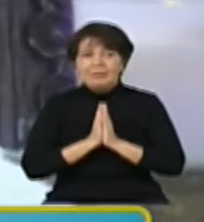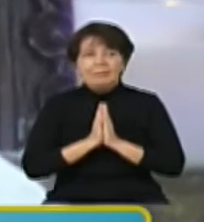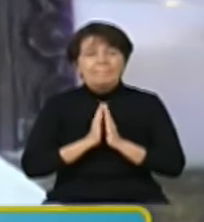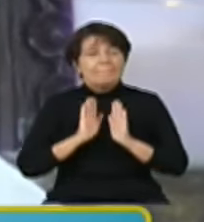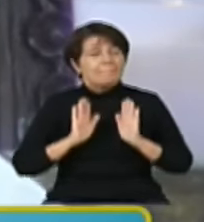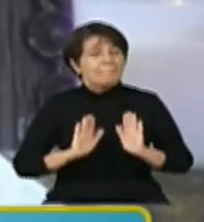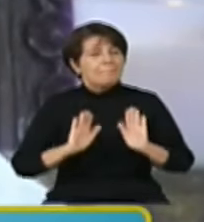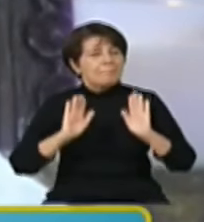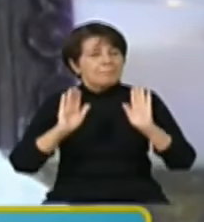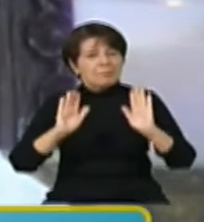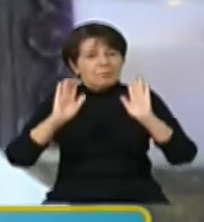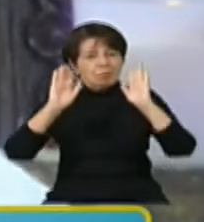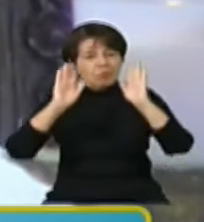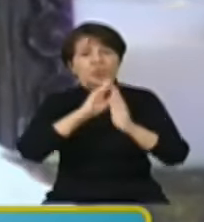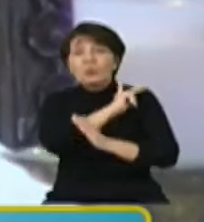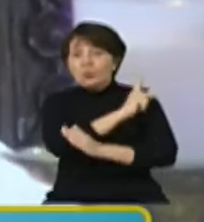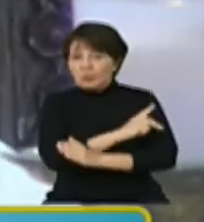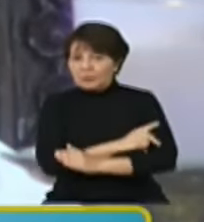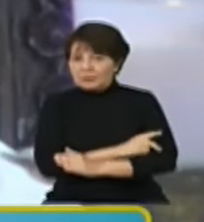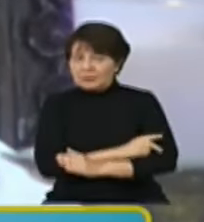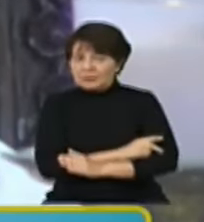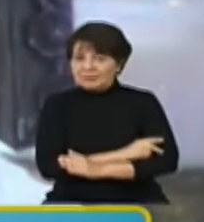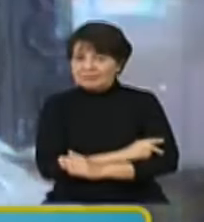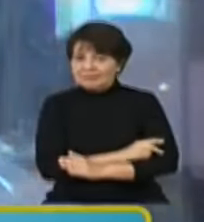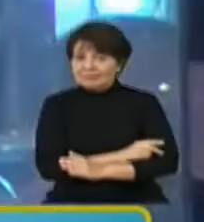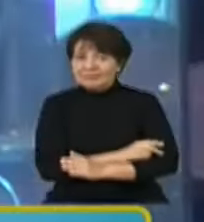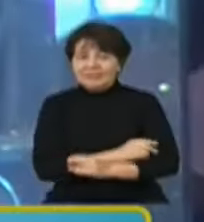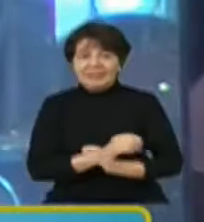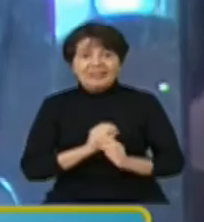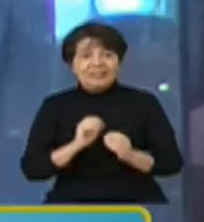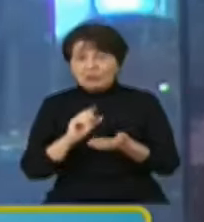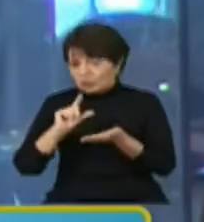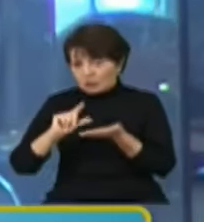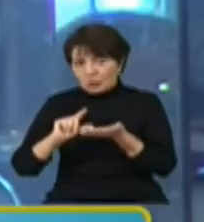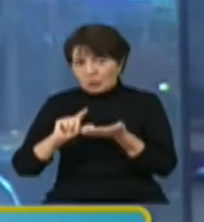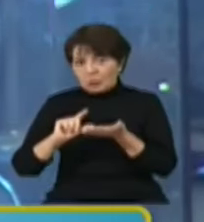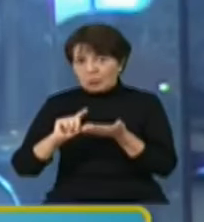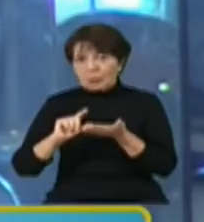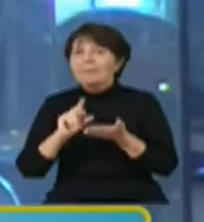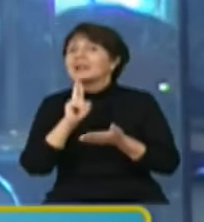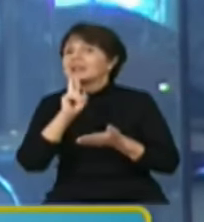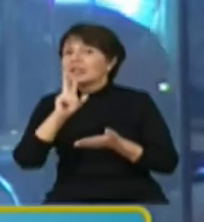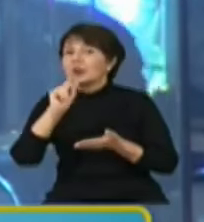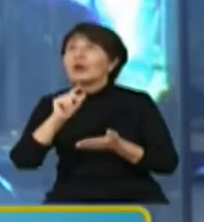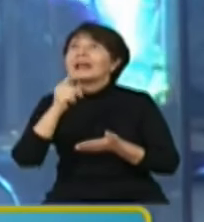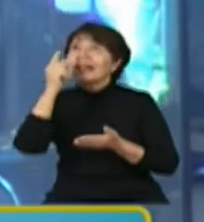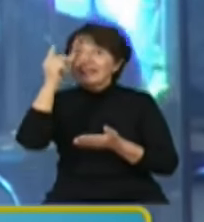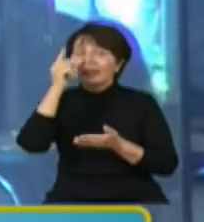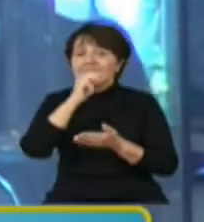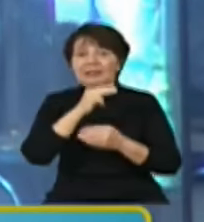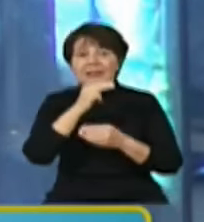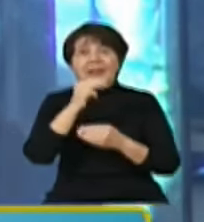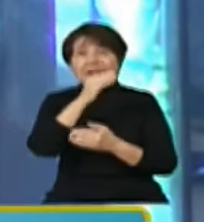auténticamente grande, la grandeza verdadera, no la de este mundo.